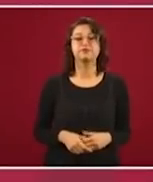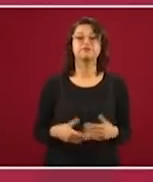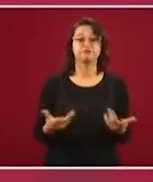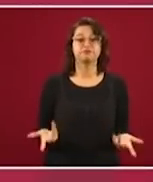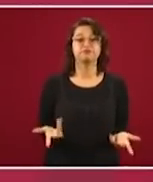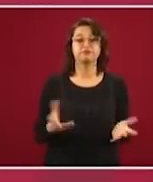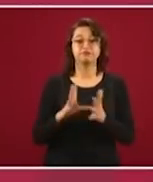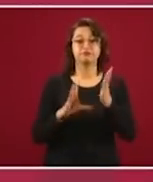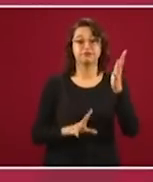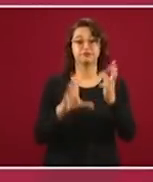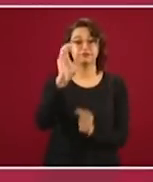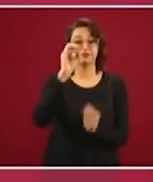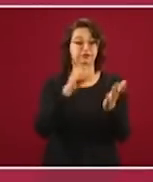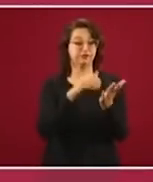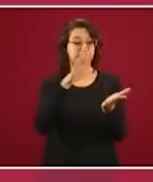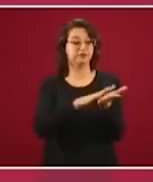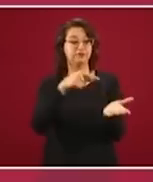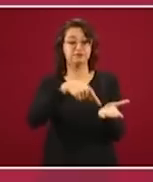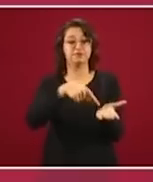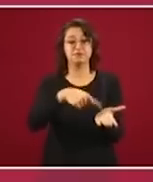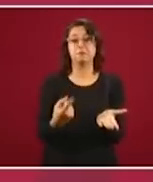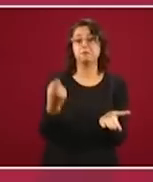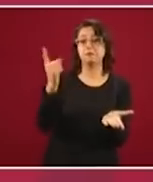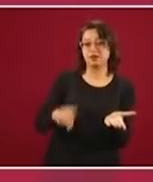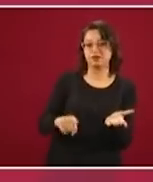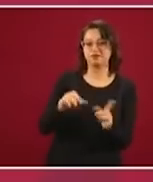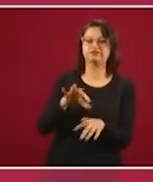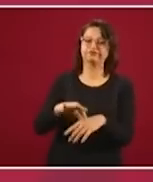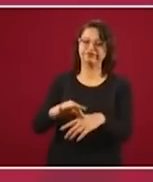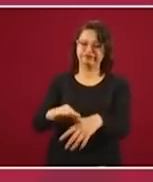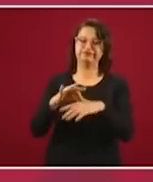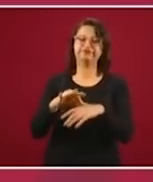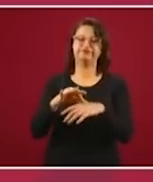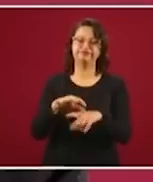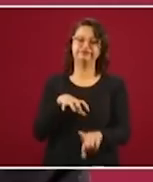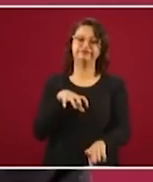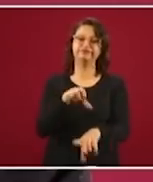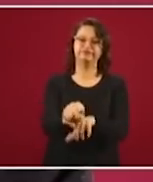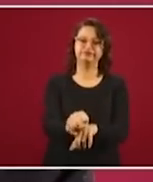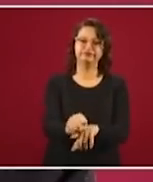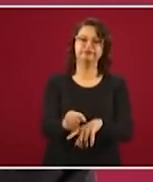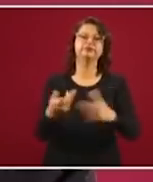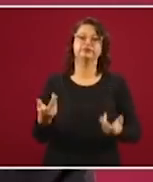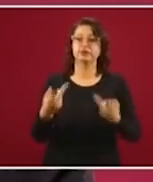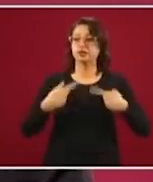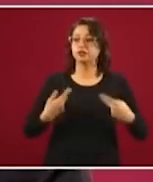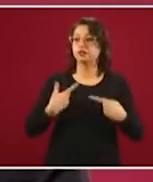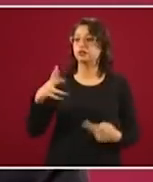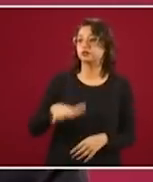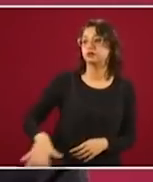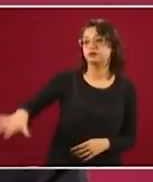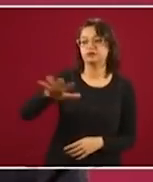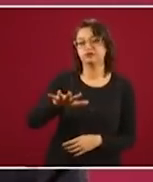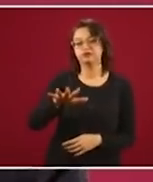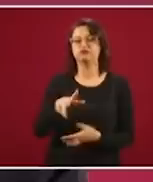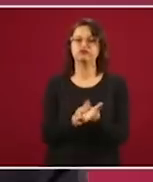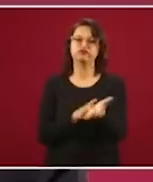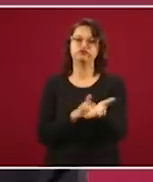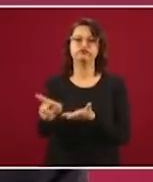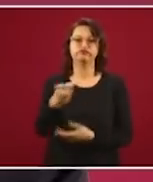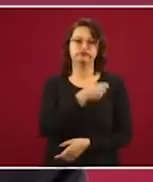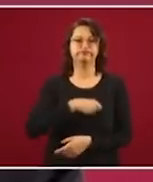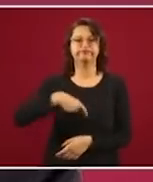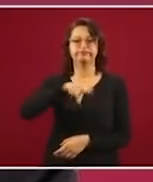que establece la Constitución, el derecho del pueblo a la salud. Entonces, vamos